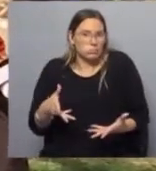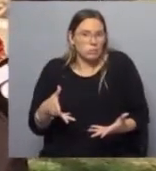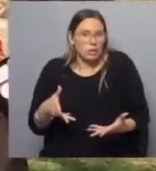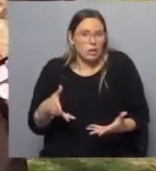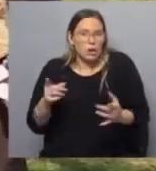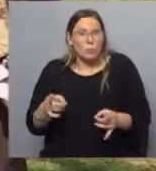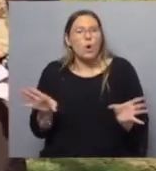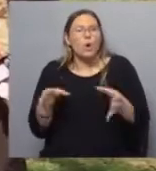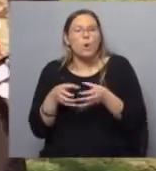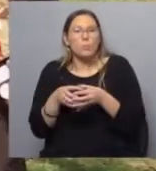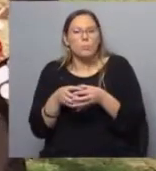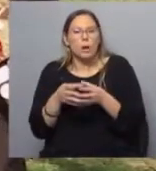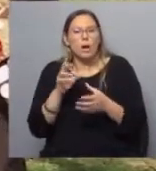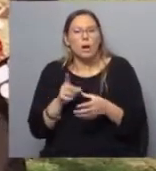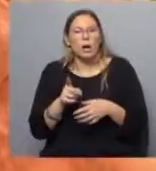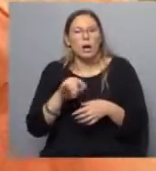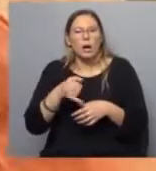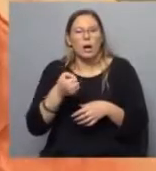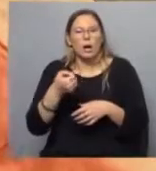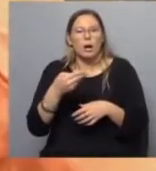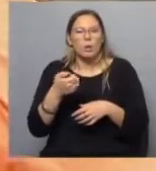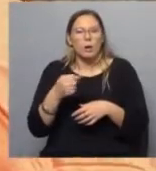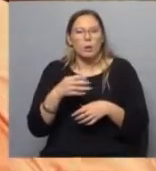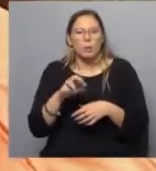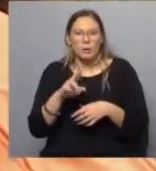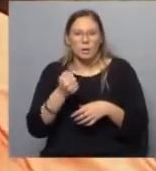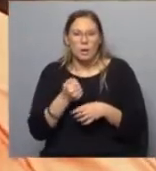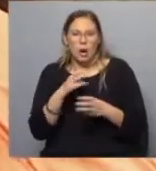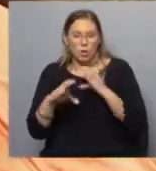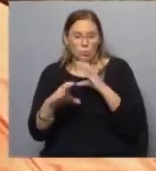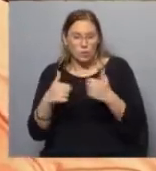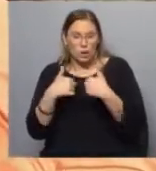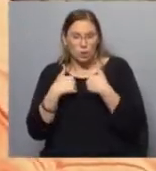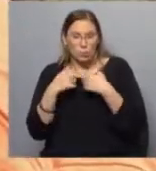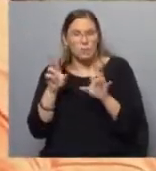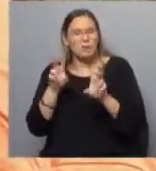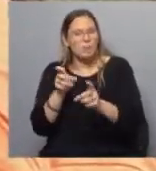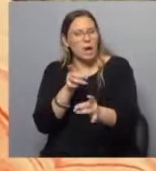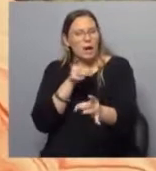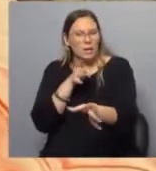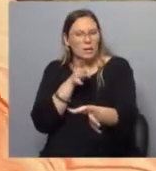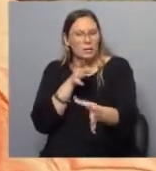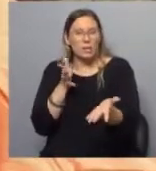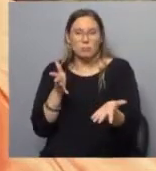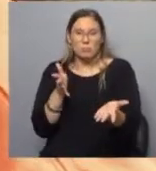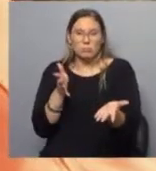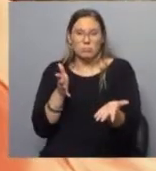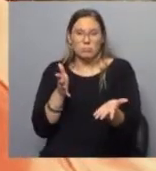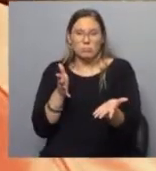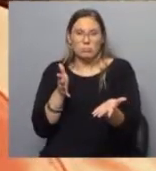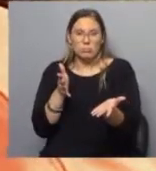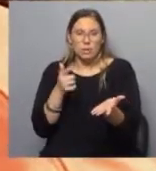con una comunidad, Jaguar Verá, que ellos en realidad se comunican conmigo por el tema de la arquería. Y bueno, me